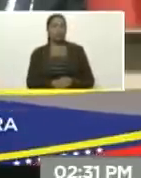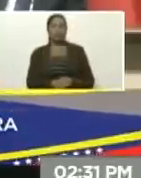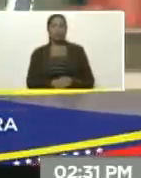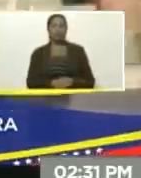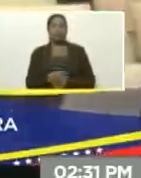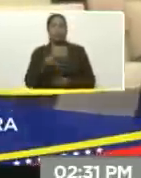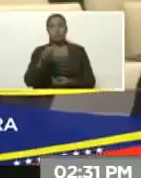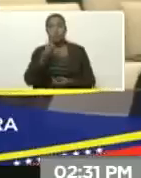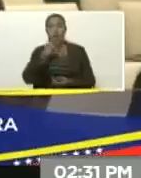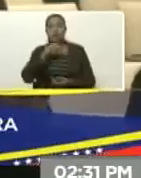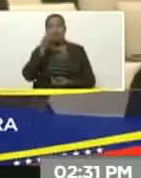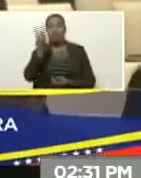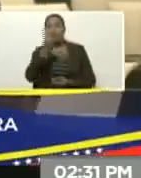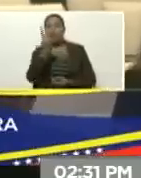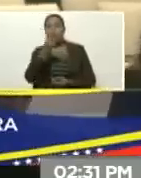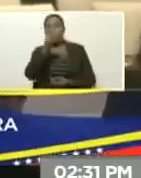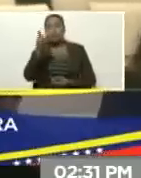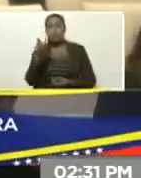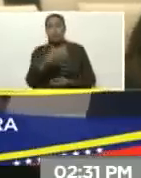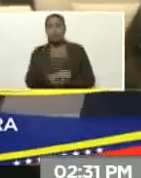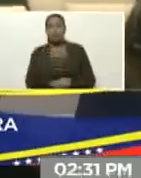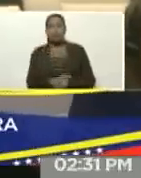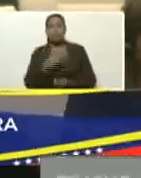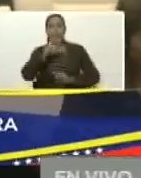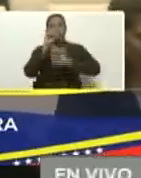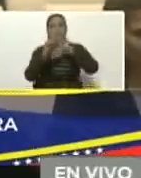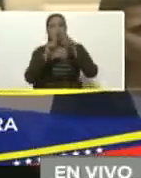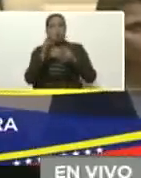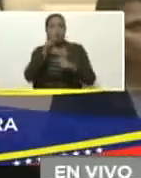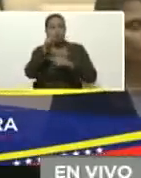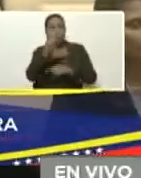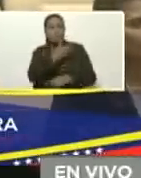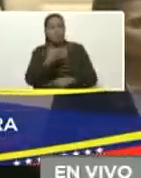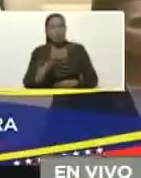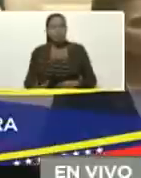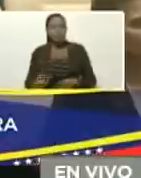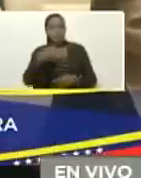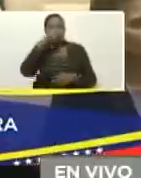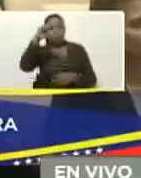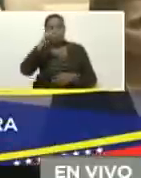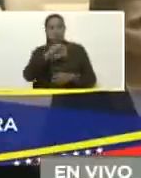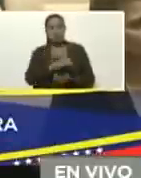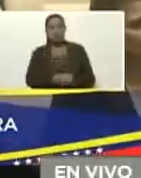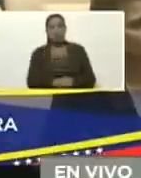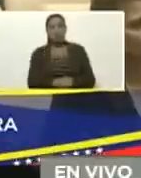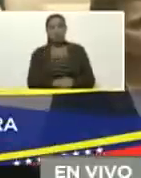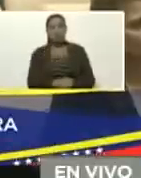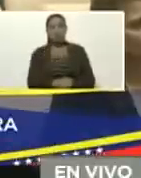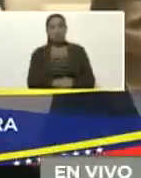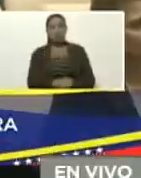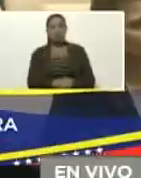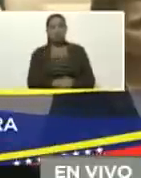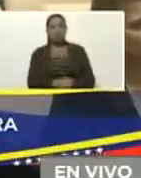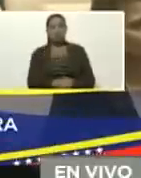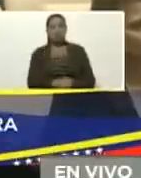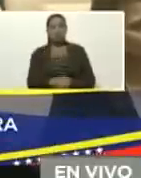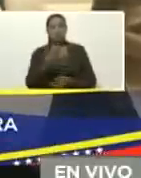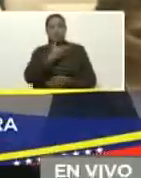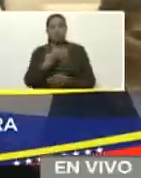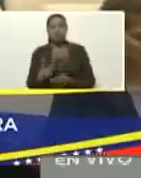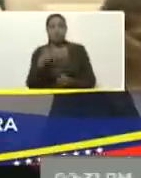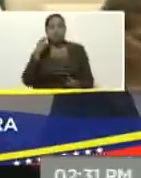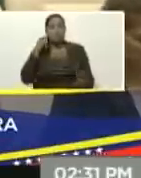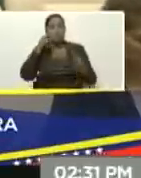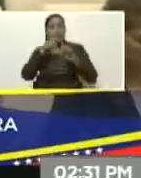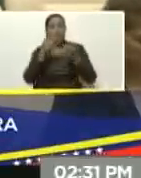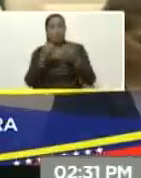Para ambos mandatarios, mi pregunta va dirigida al presidente Nicolás Maduro. Presidente, a